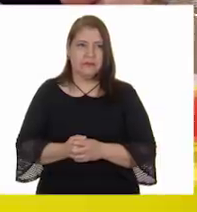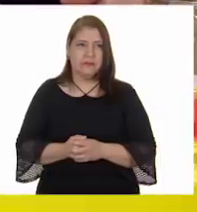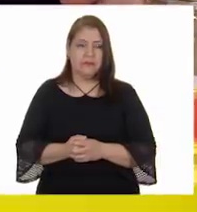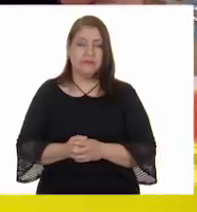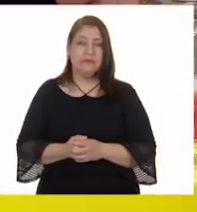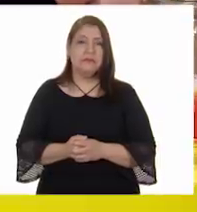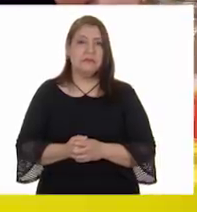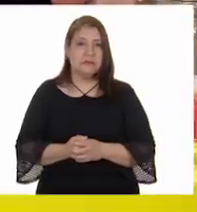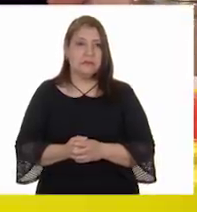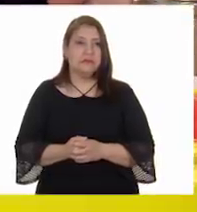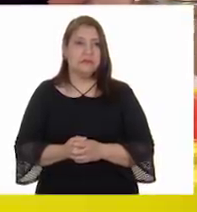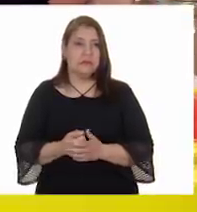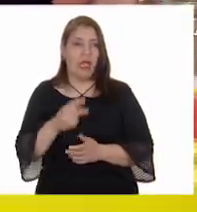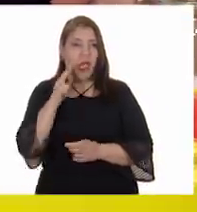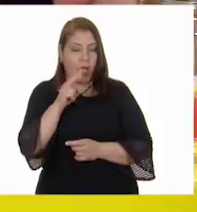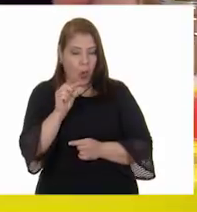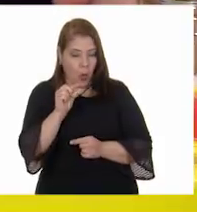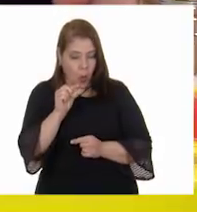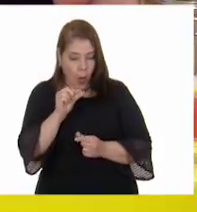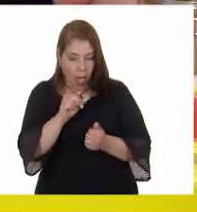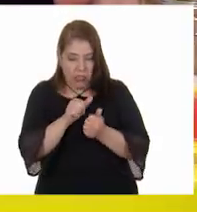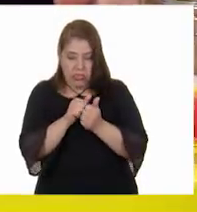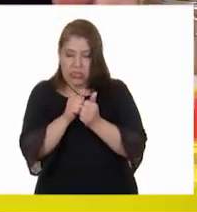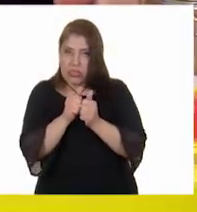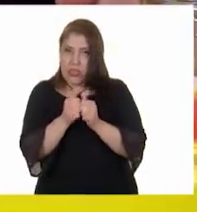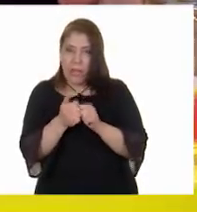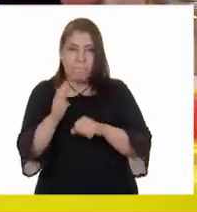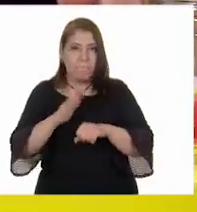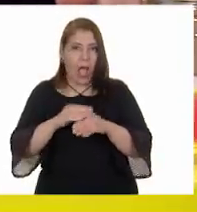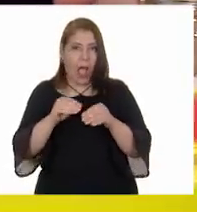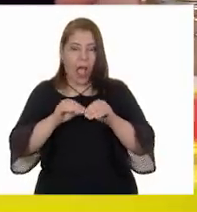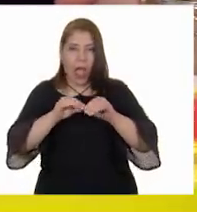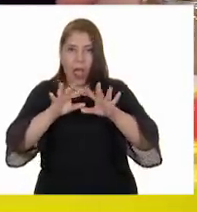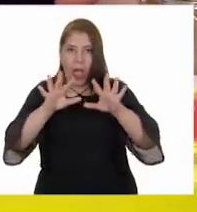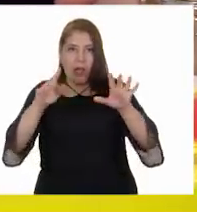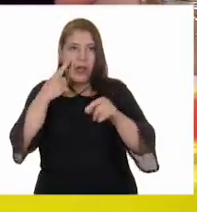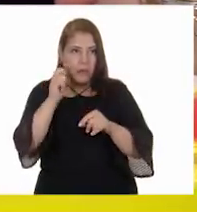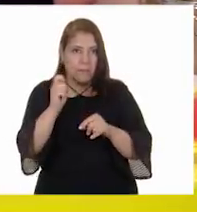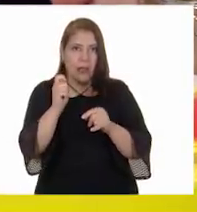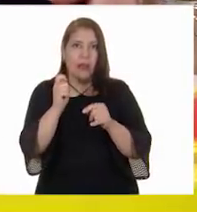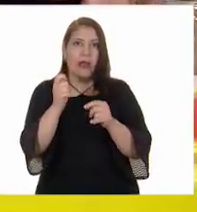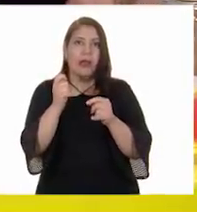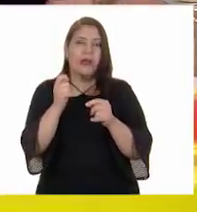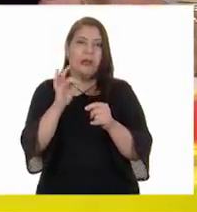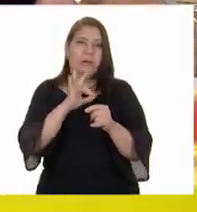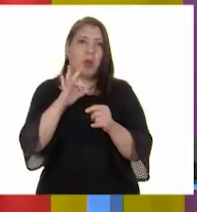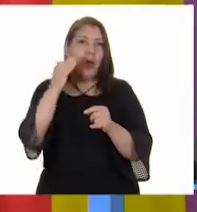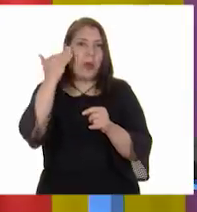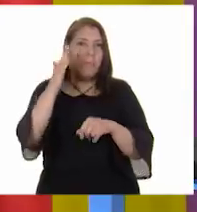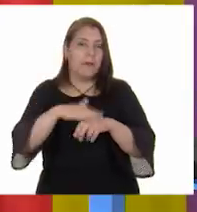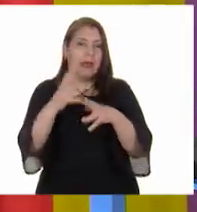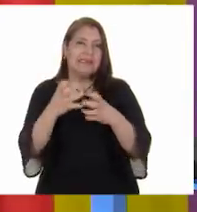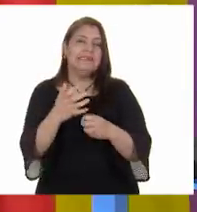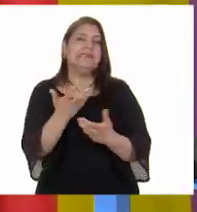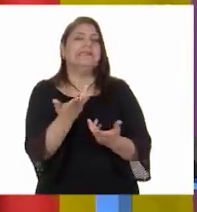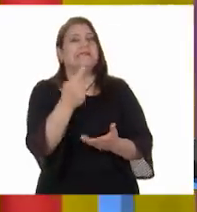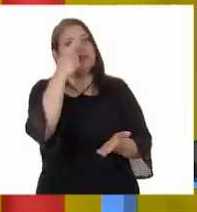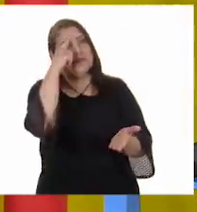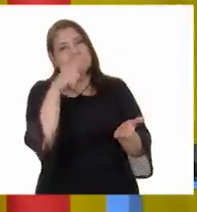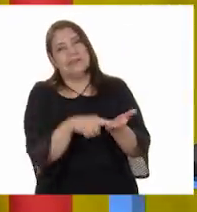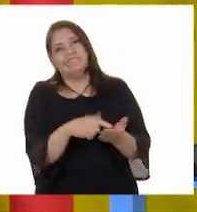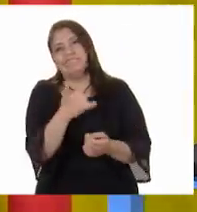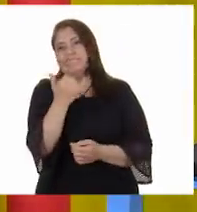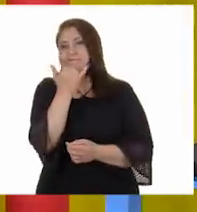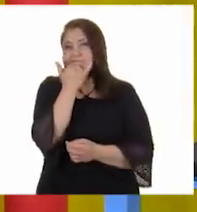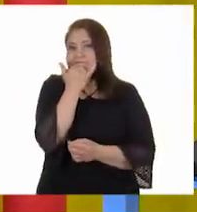Me parece quedará más claro, tardará en secar. Bastante. Me pareció muy interesante, pero ¿qué creen? Se nos terminó el tiempo de la